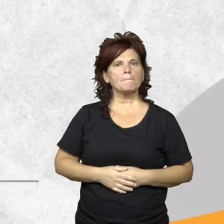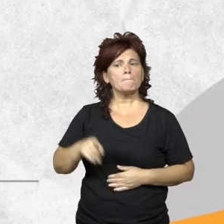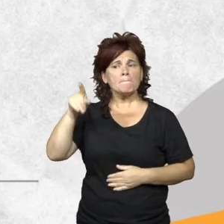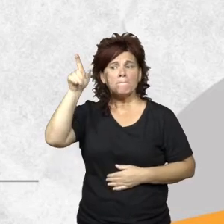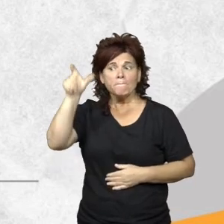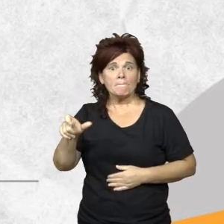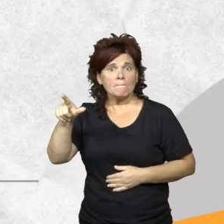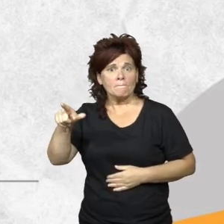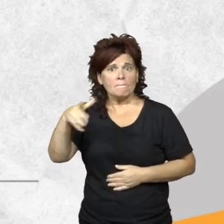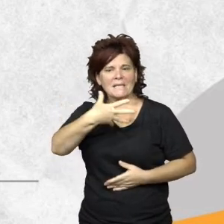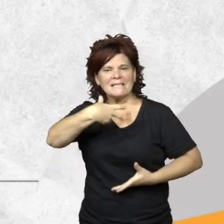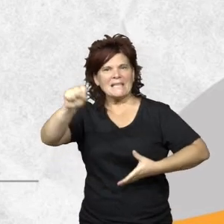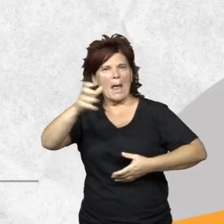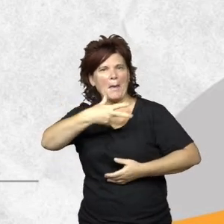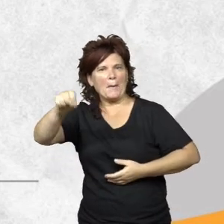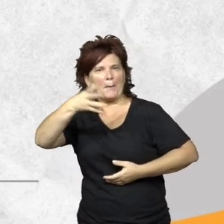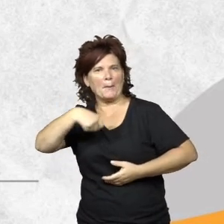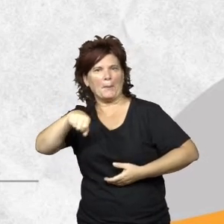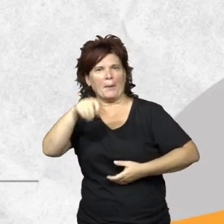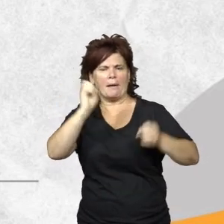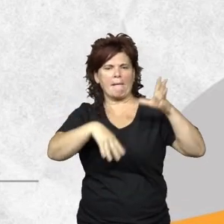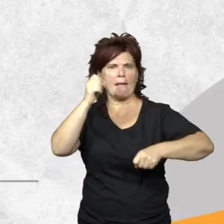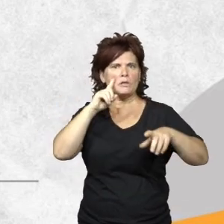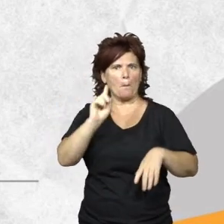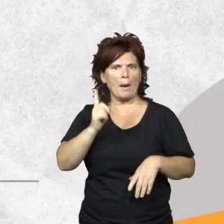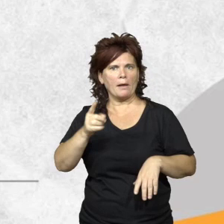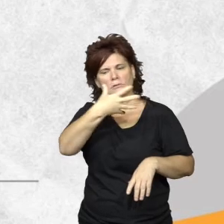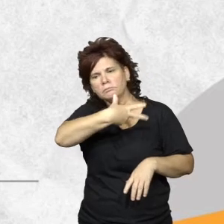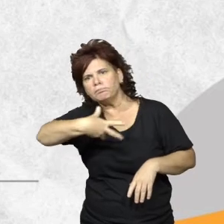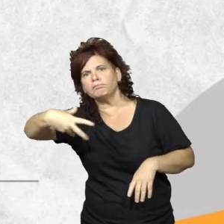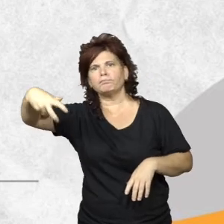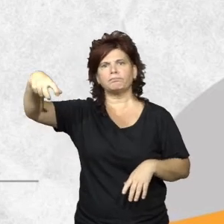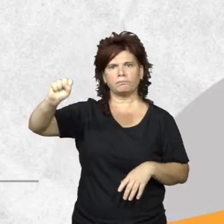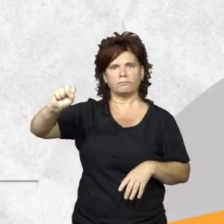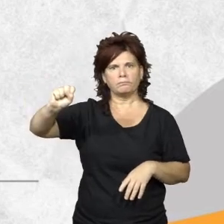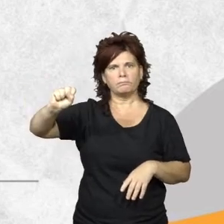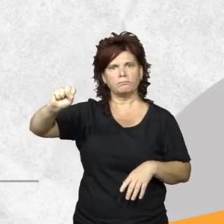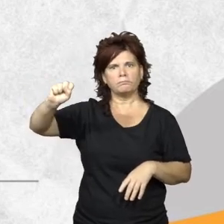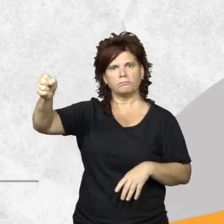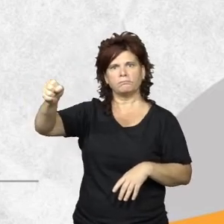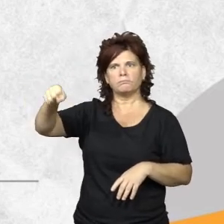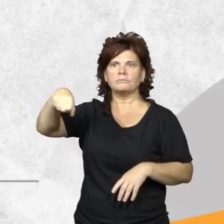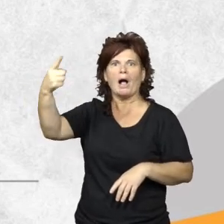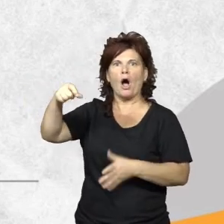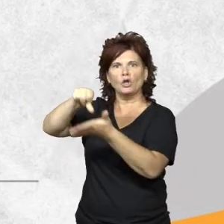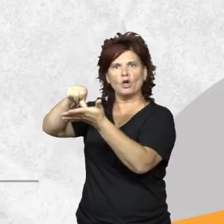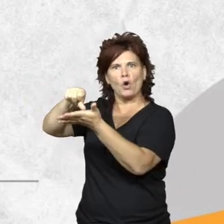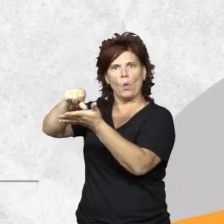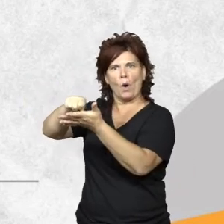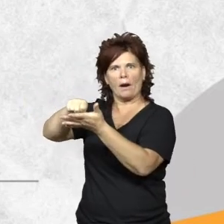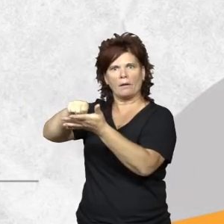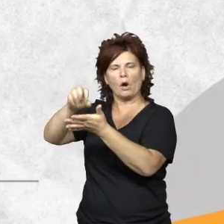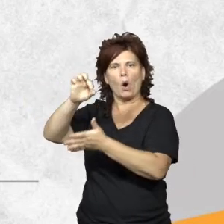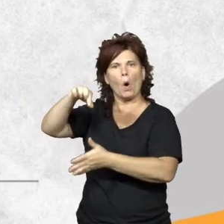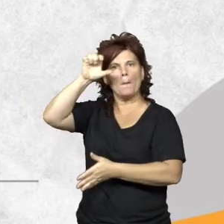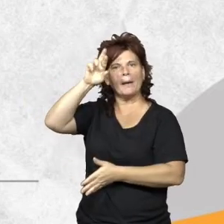recoge o retira del generador los residuos peligrosos y los lleva al operador. En